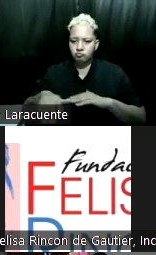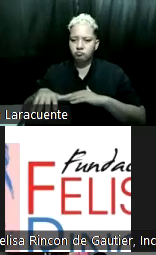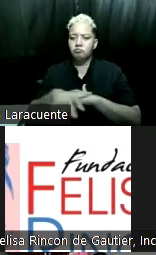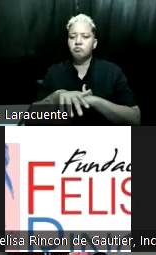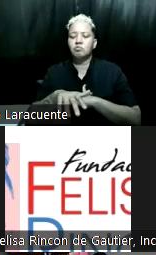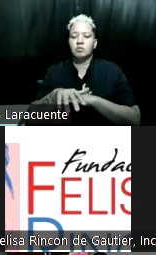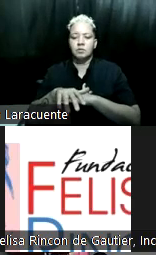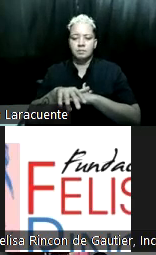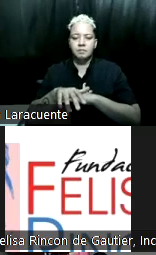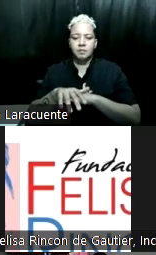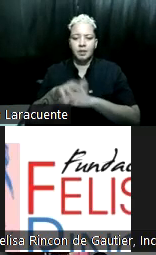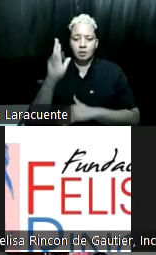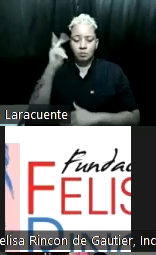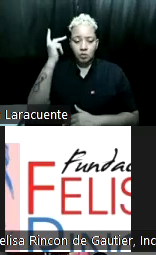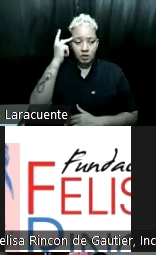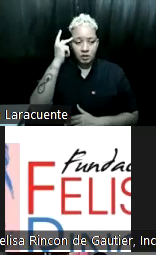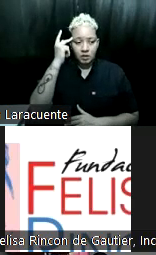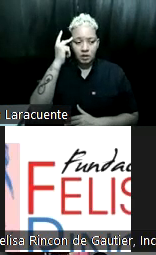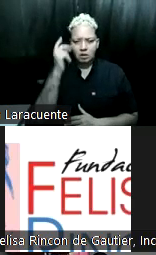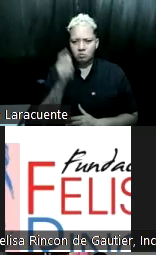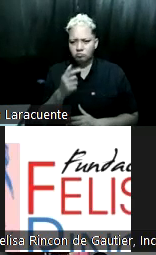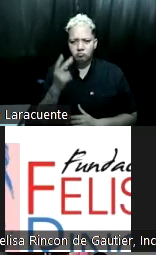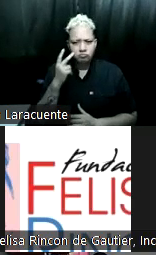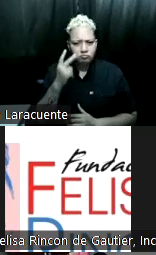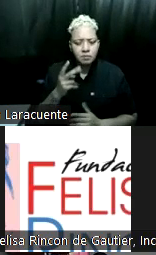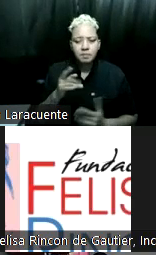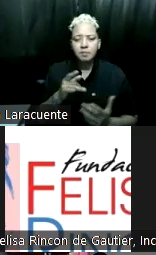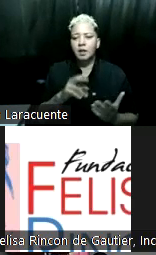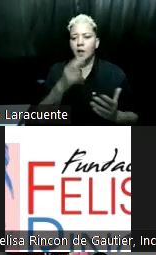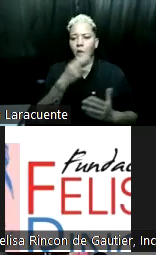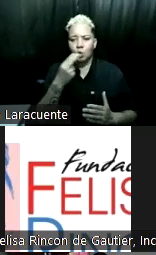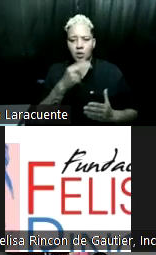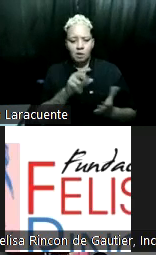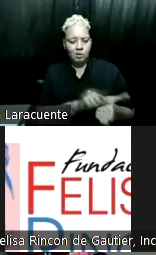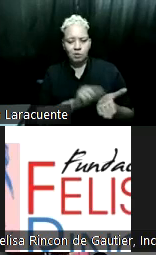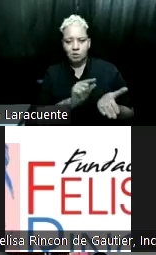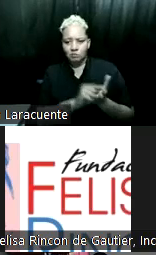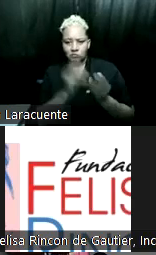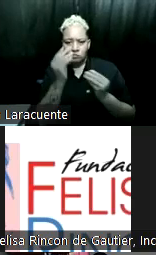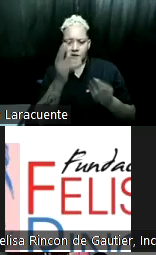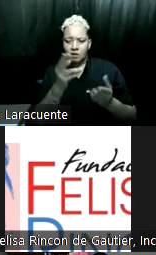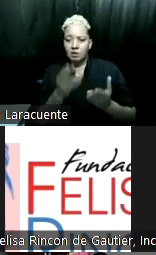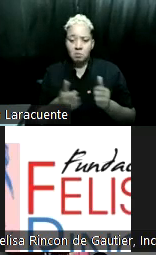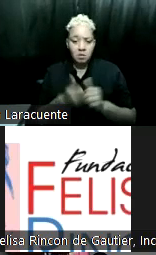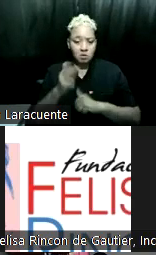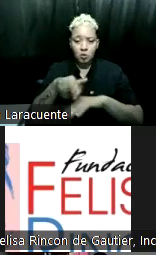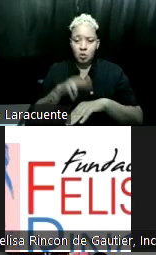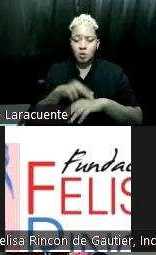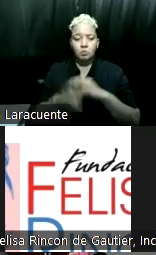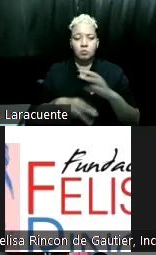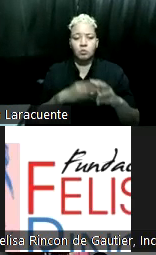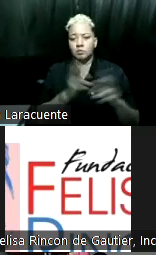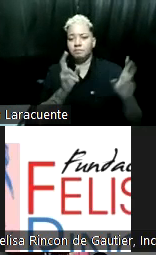la atención una nota de periódico que informa con la mayor naturalidad del mundo, y cito: